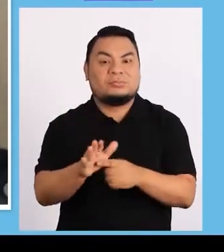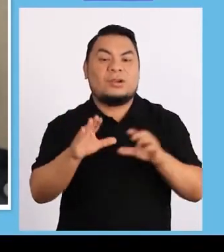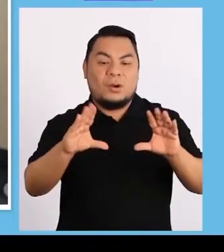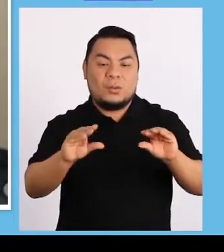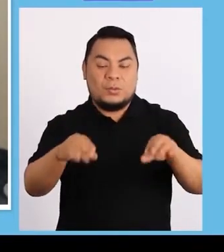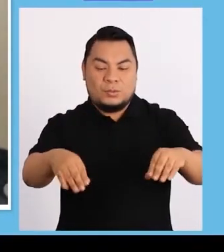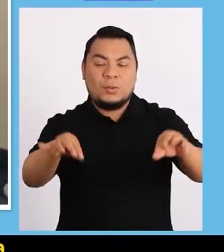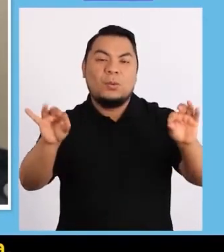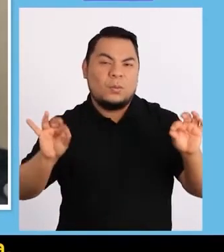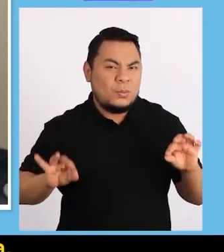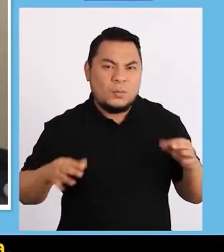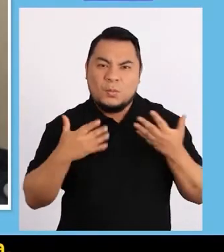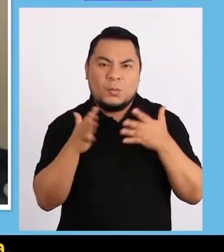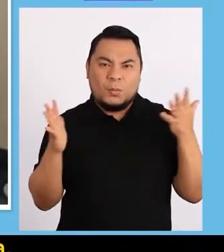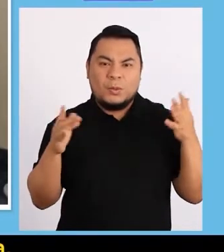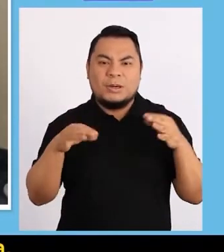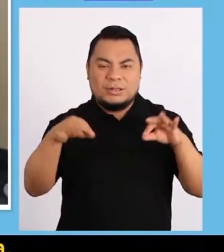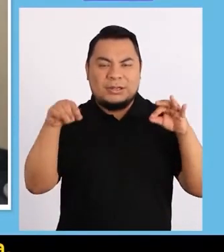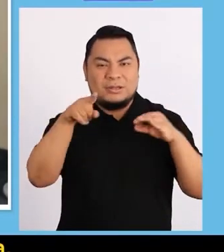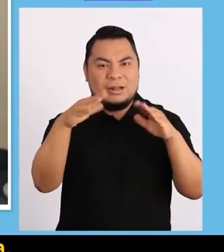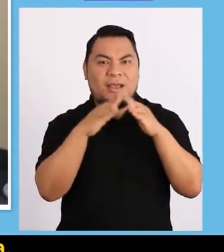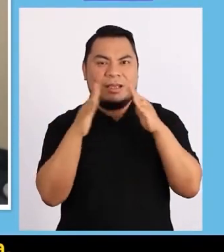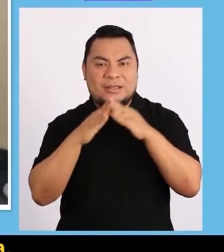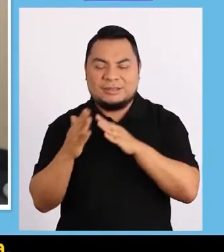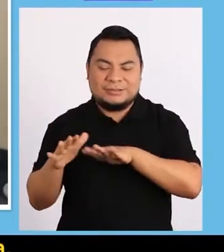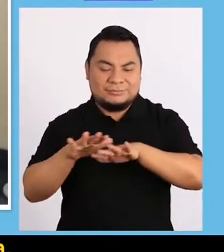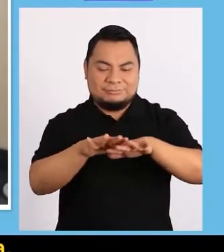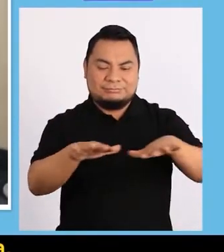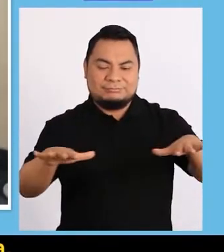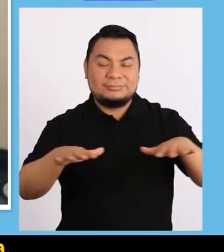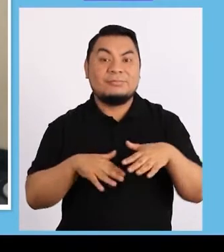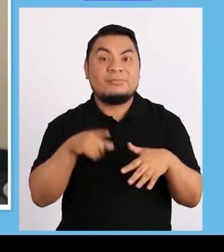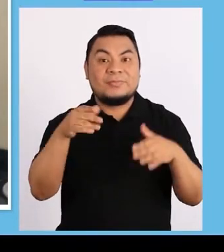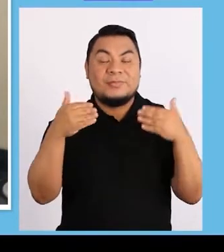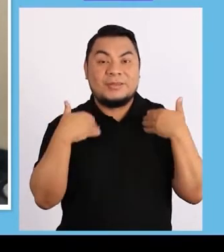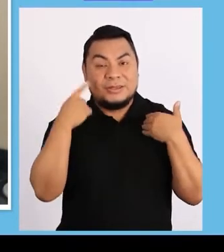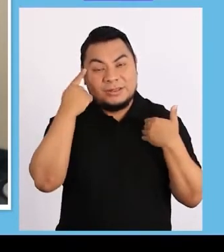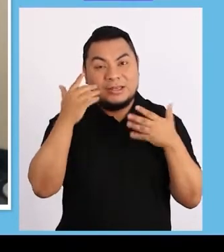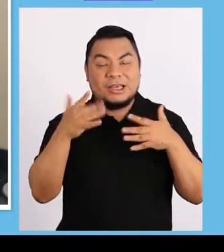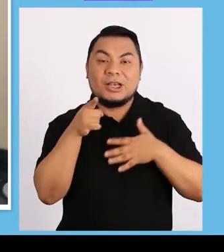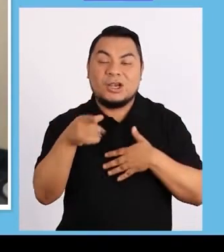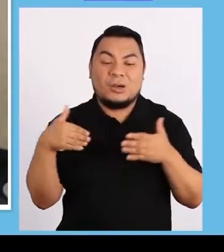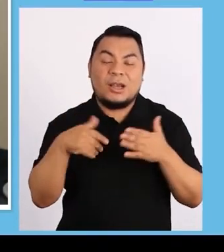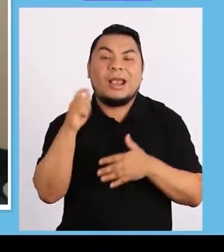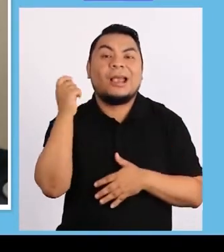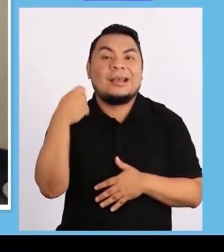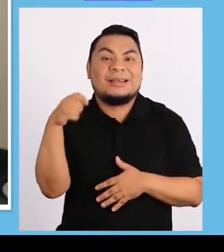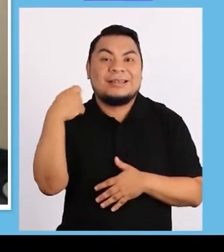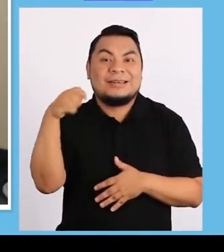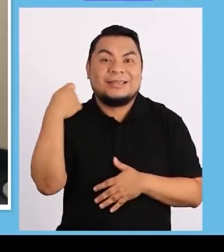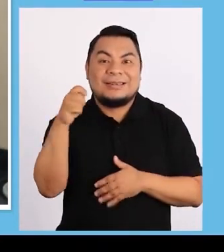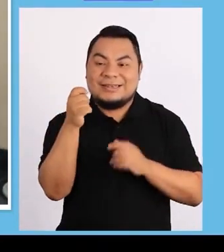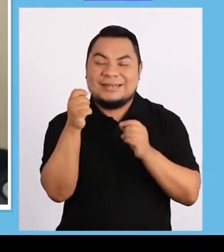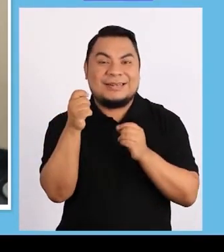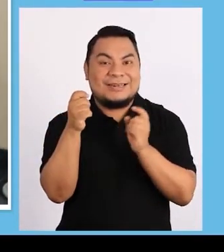extiendan la colchoneta o algo similar que tengas en casa. Tengan cerca el sonajero.